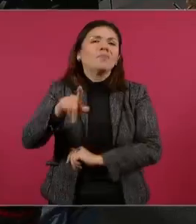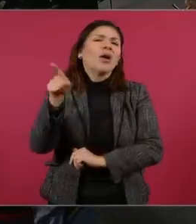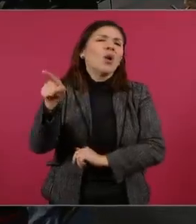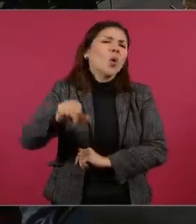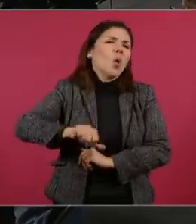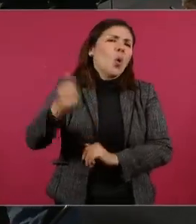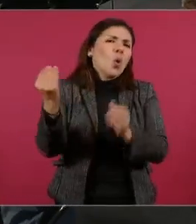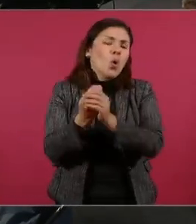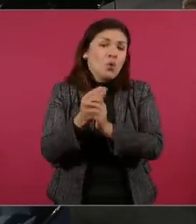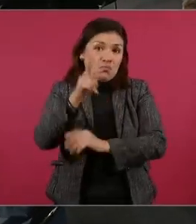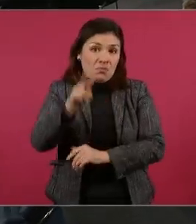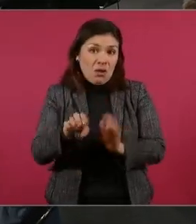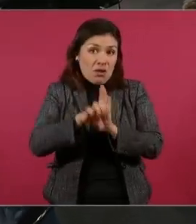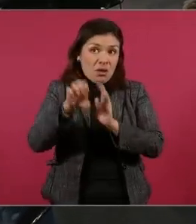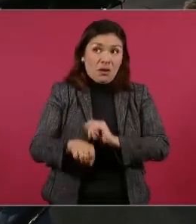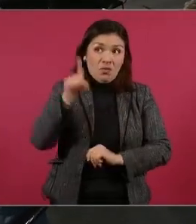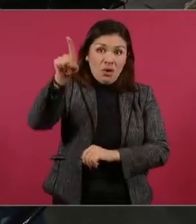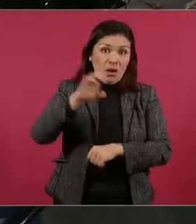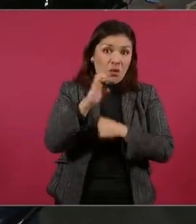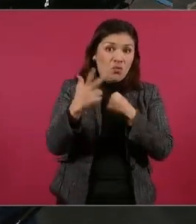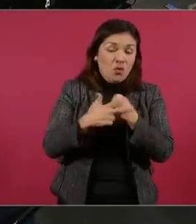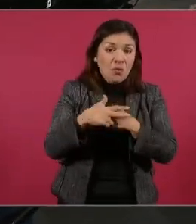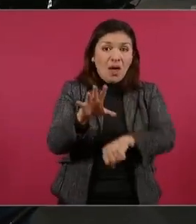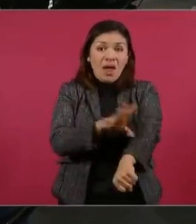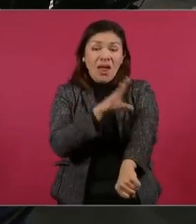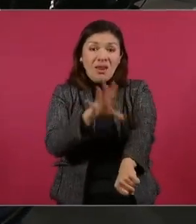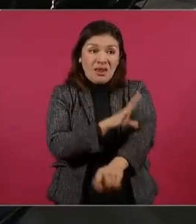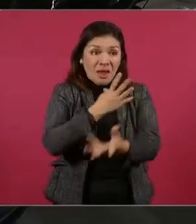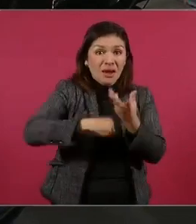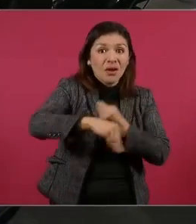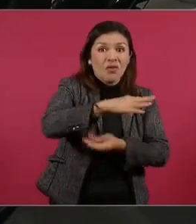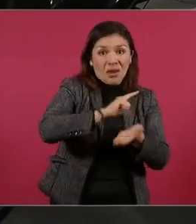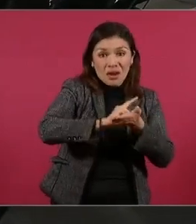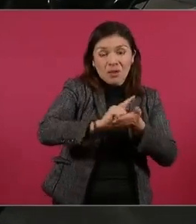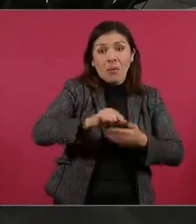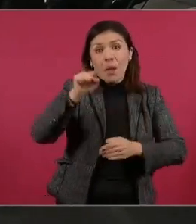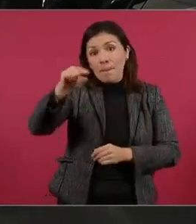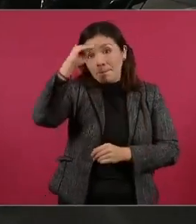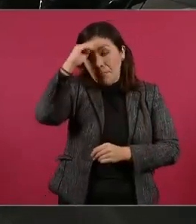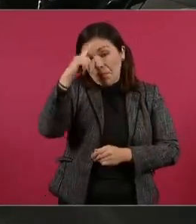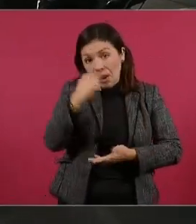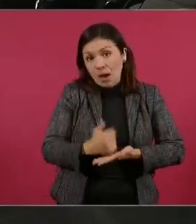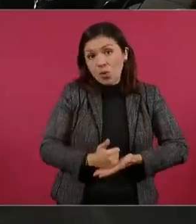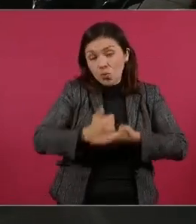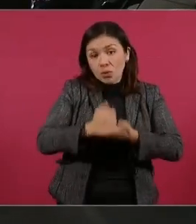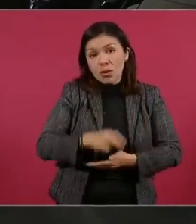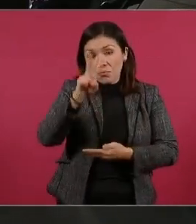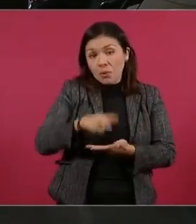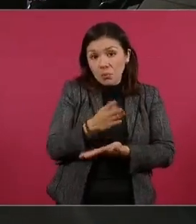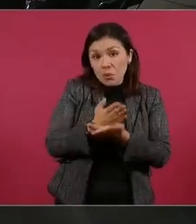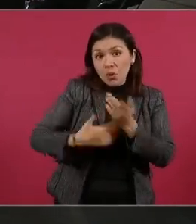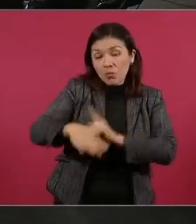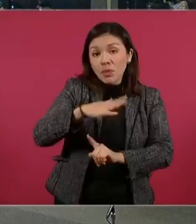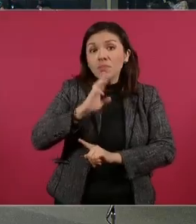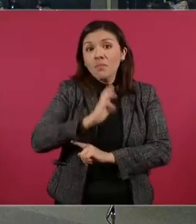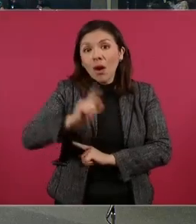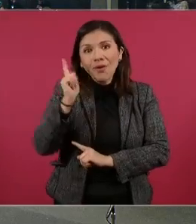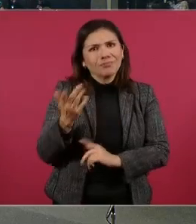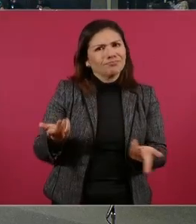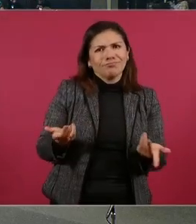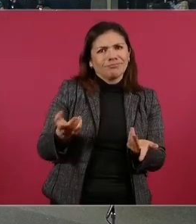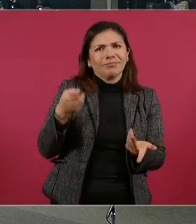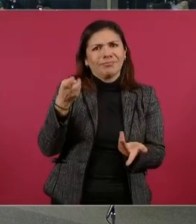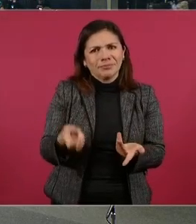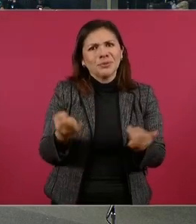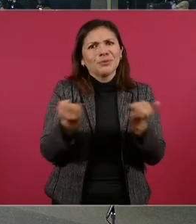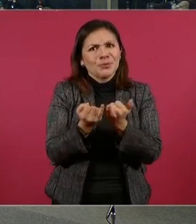también allá en Europa por ejemplo las energías renovables pues no es como que ayudan al medio ambiente entonces eh ahí